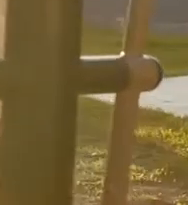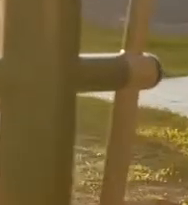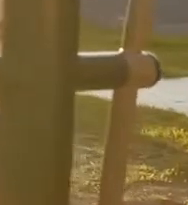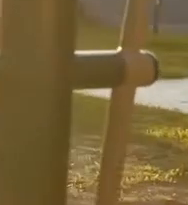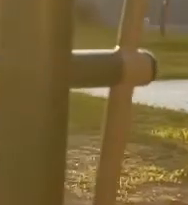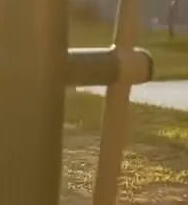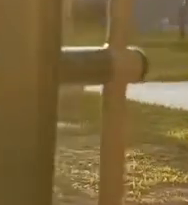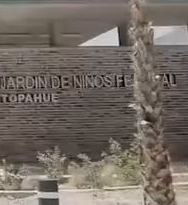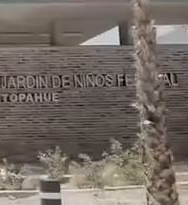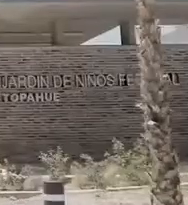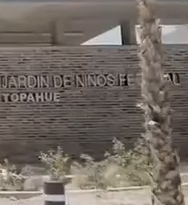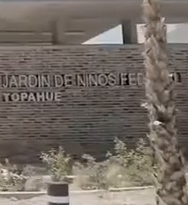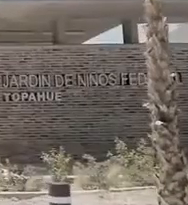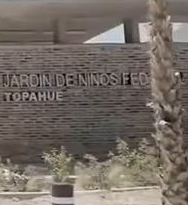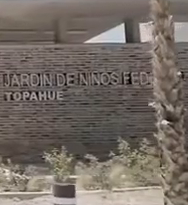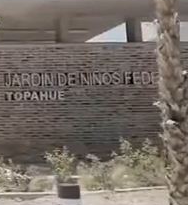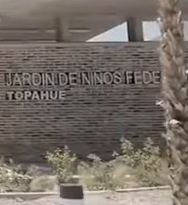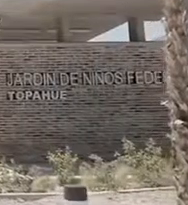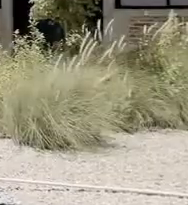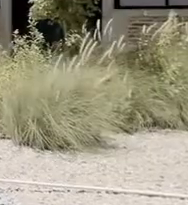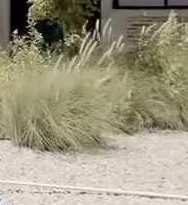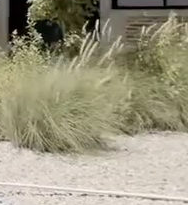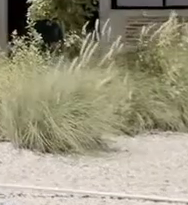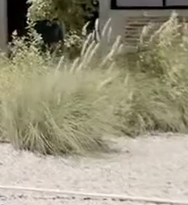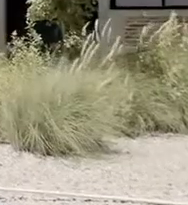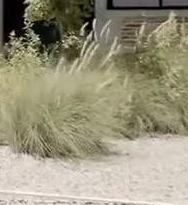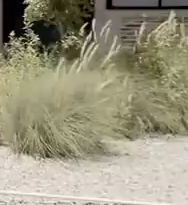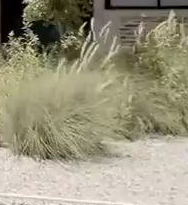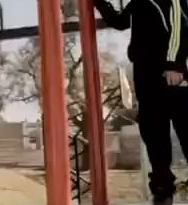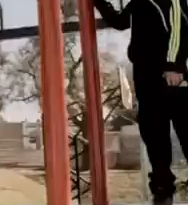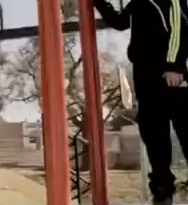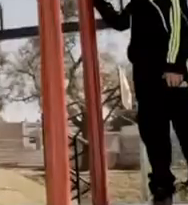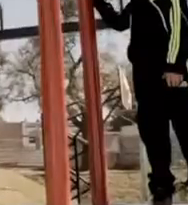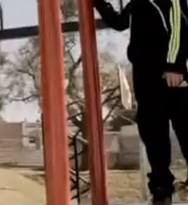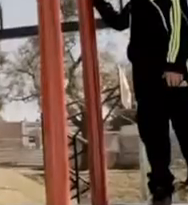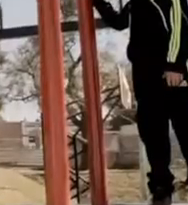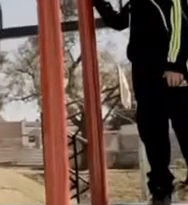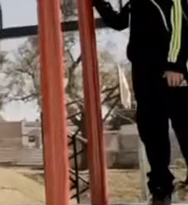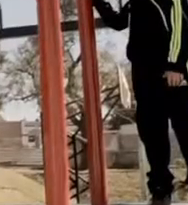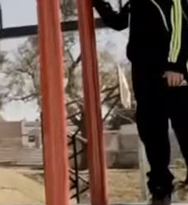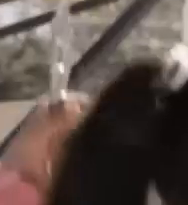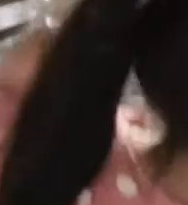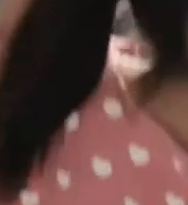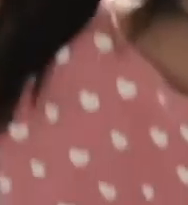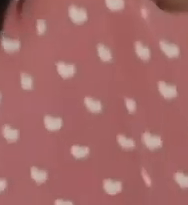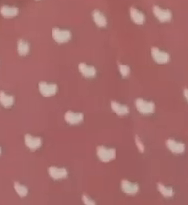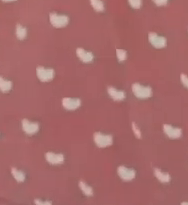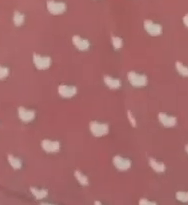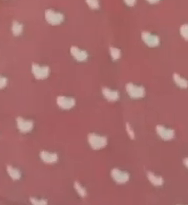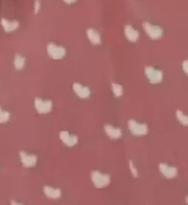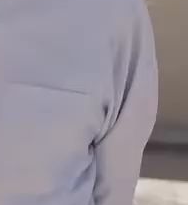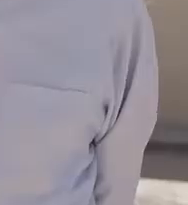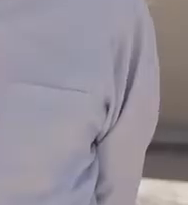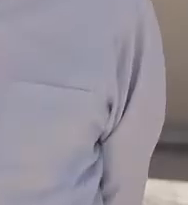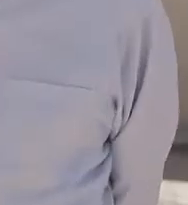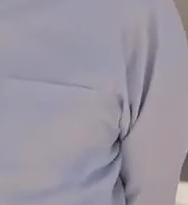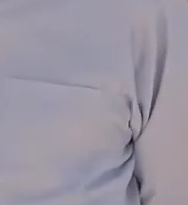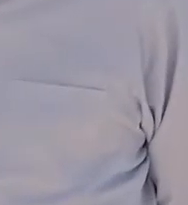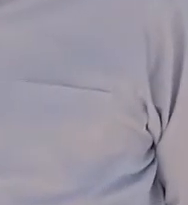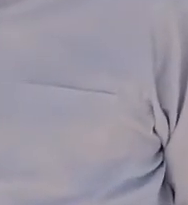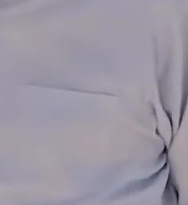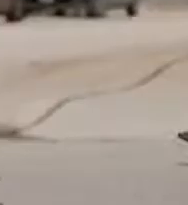oxidados. Se crearon estos espacios con el fin de impulsar la convivencia familiar, de integrar más a